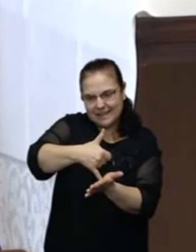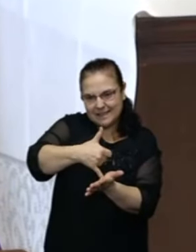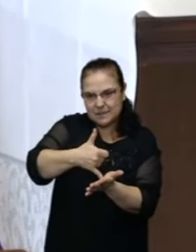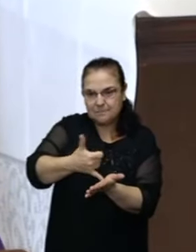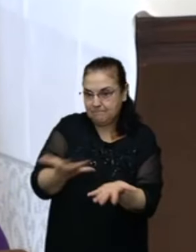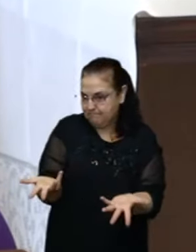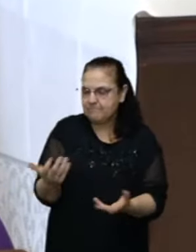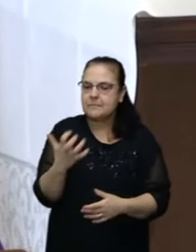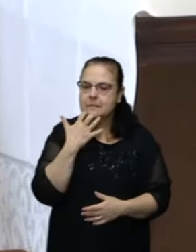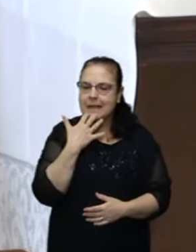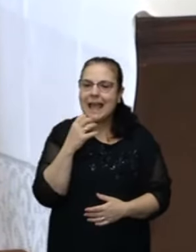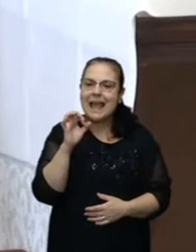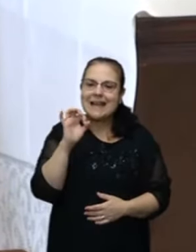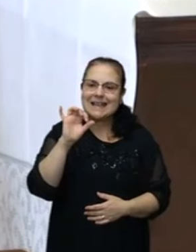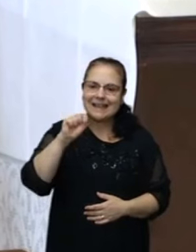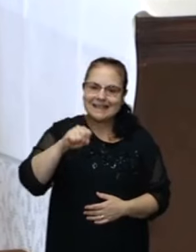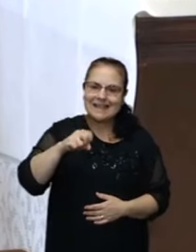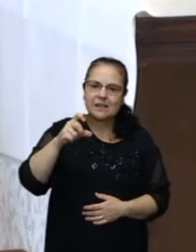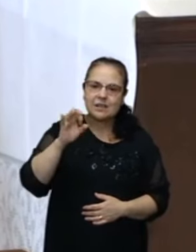Sansón, como sabéis,